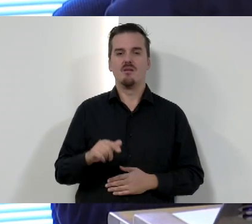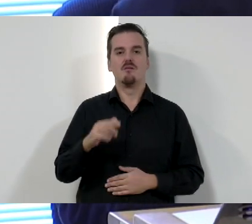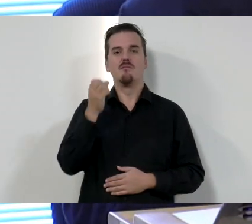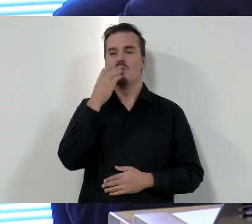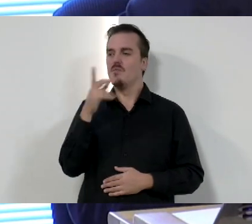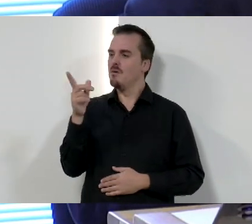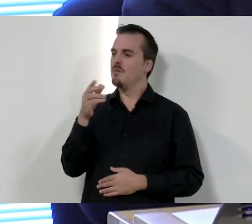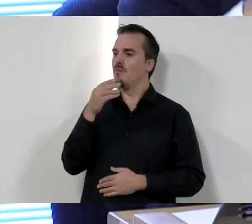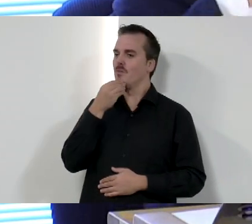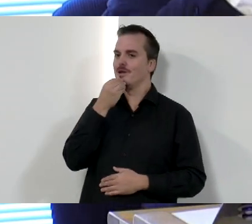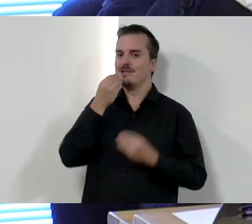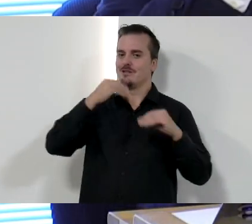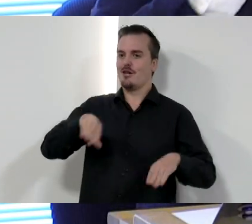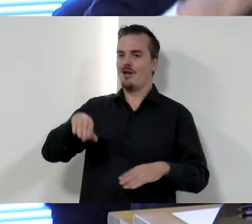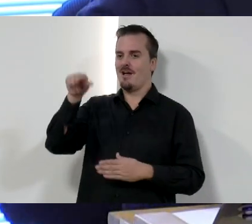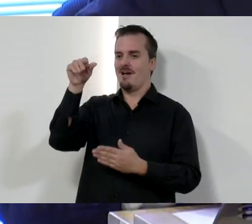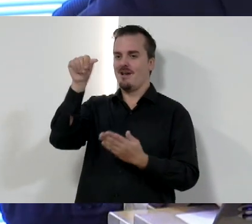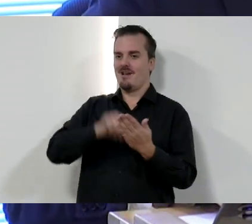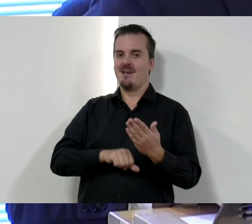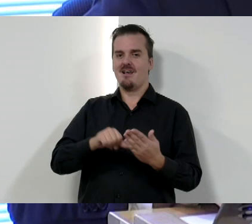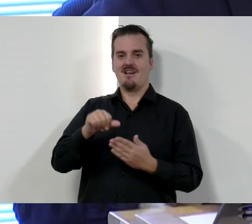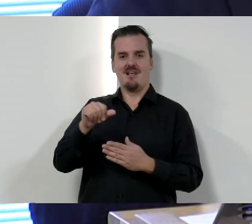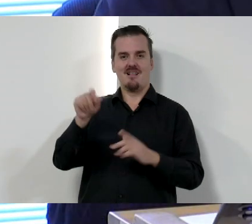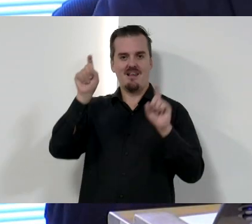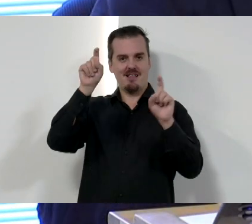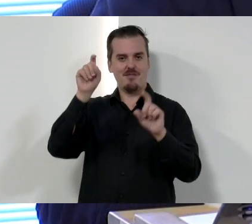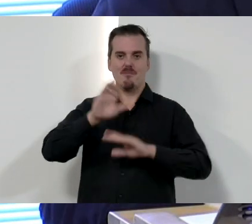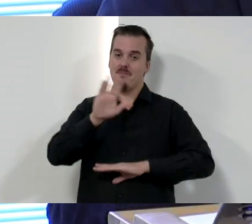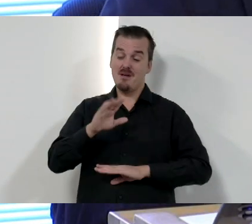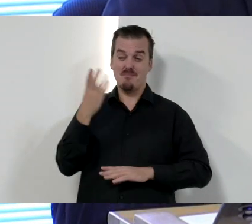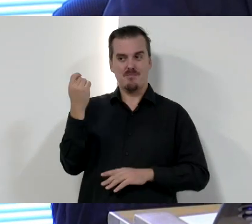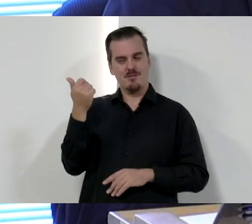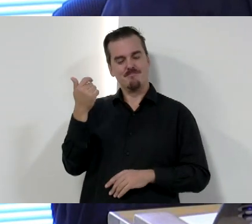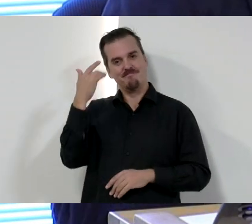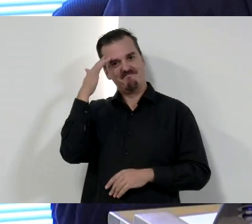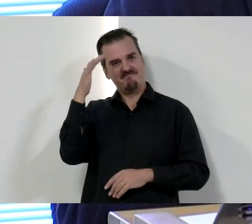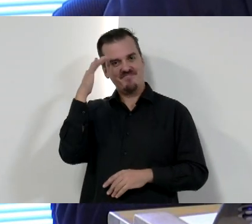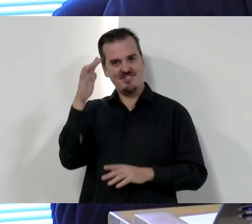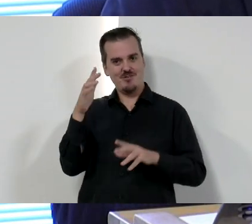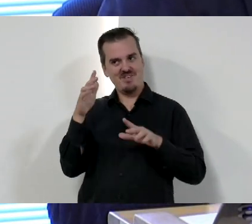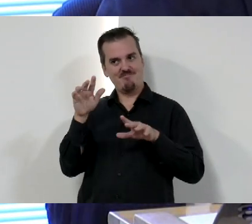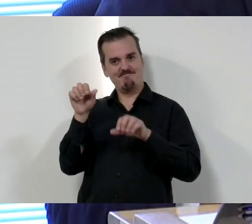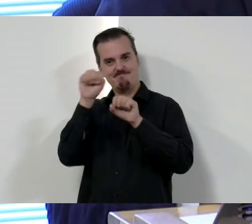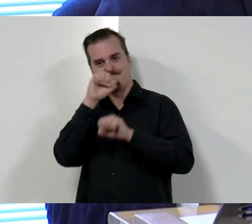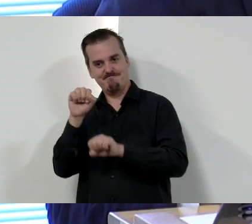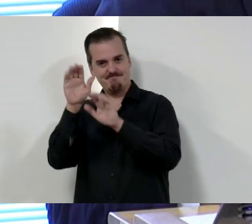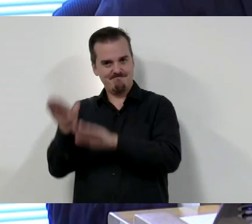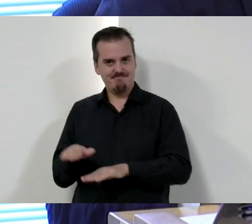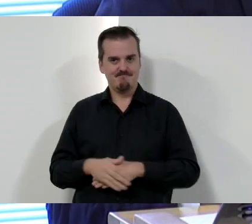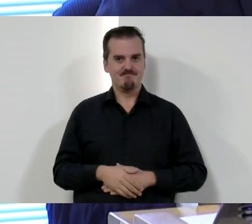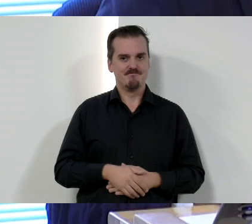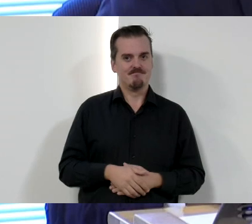muy, muy sectaria. Mire, la crisis del 2011, ya que usted se ha referido a ella, pues es verdad que las administraciones